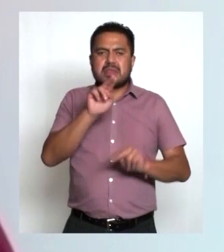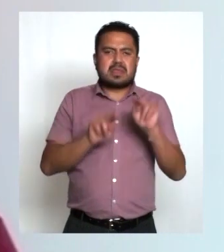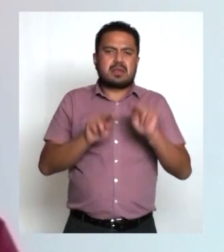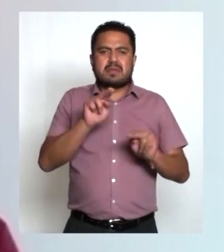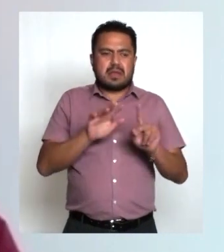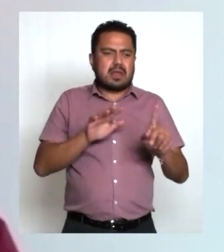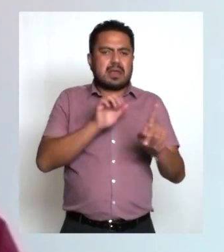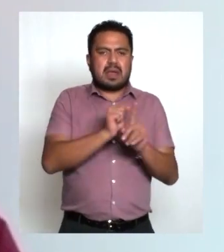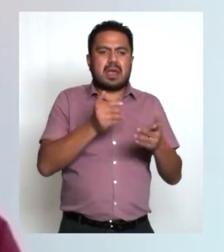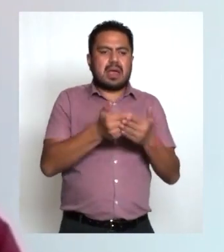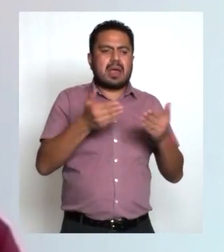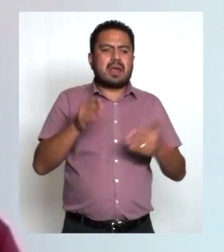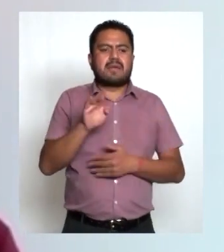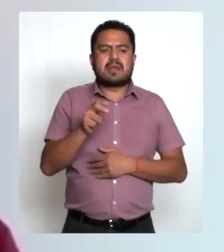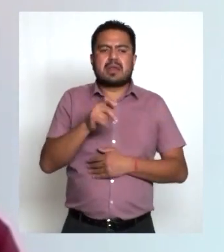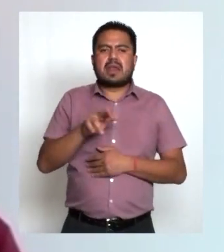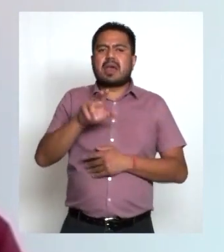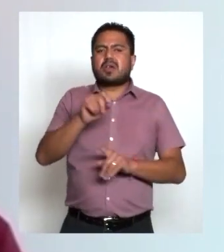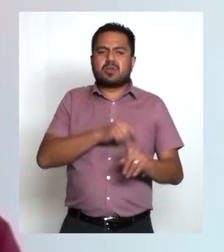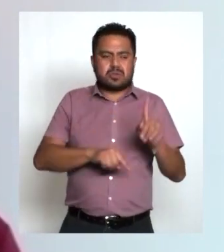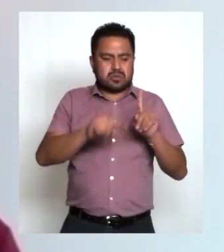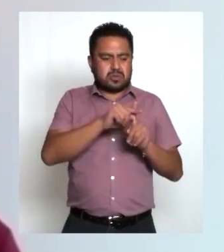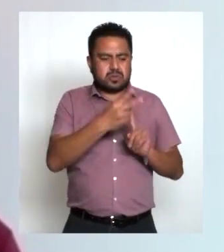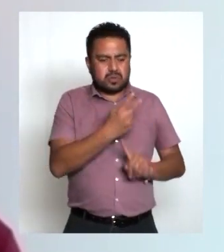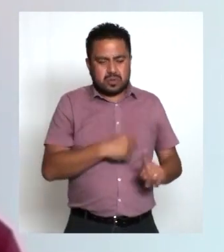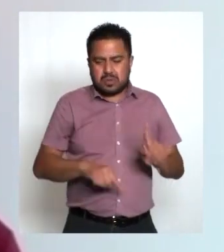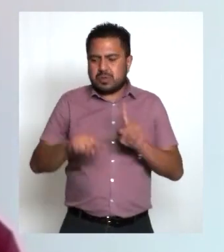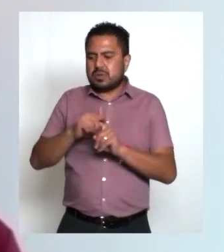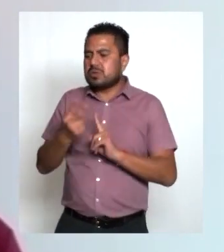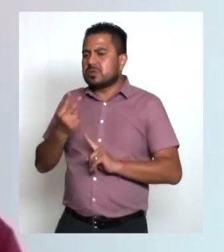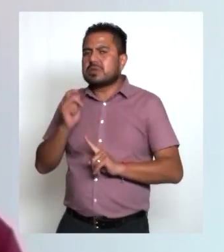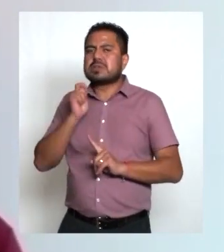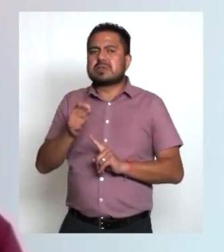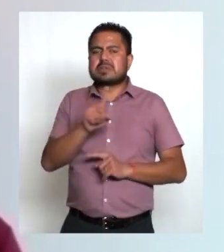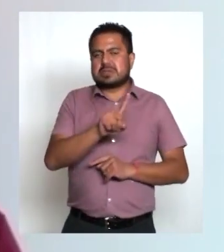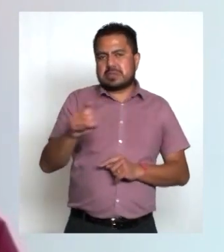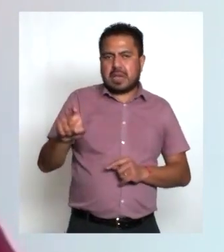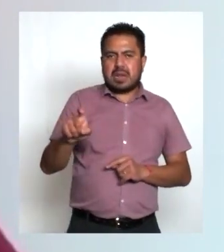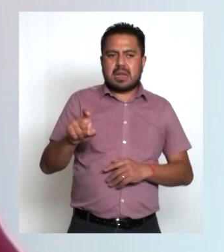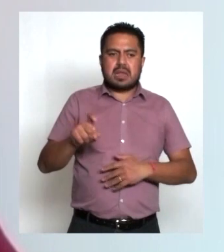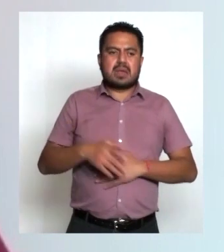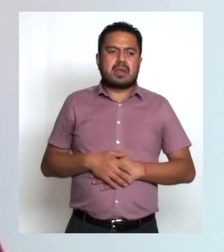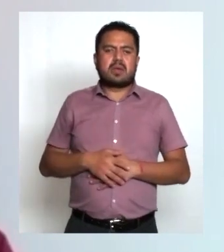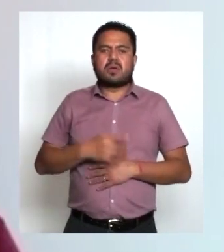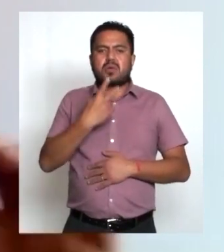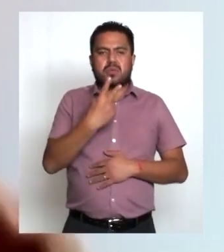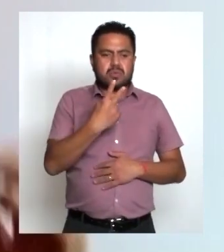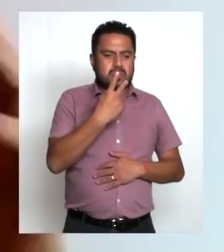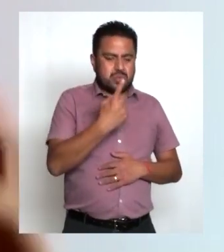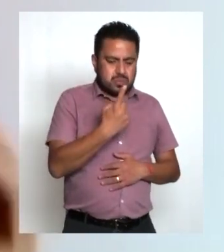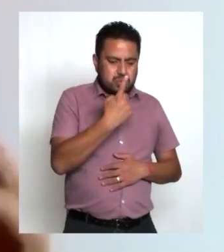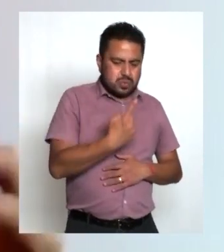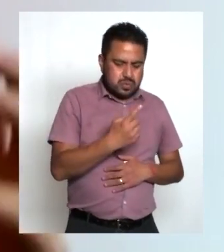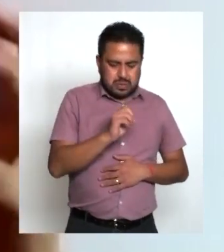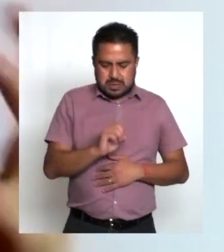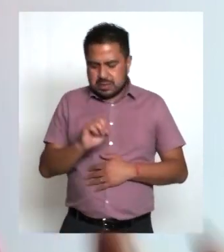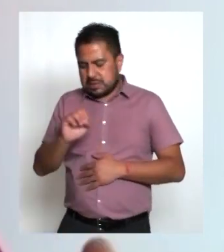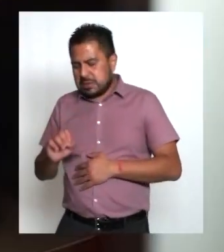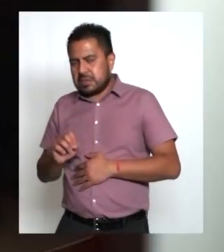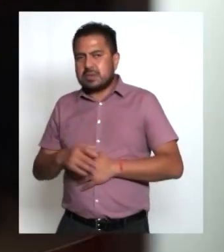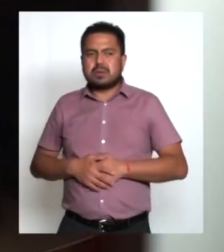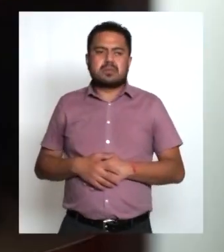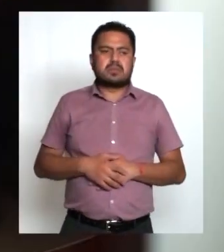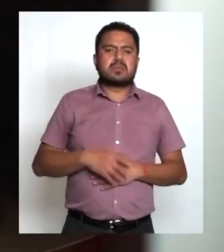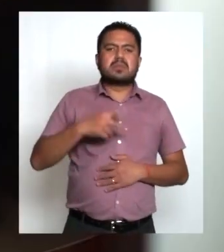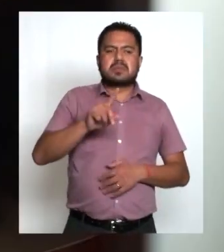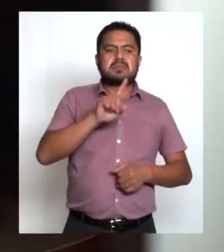nivel. Entonces, en el binario la suma de 2 más 2 sería 100. O sea, 1, 0, 0.